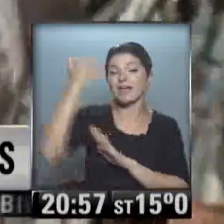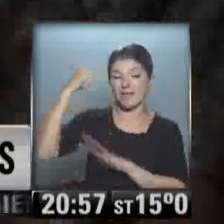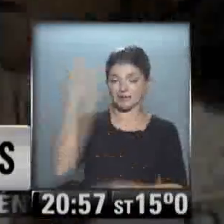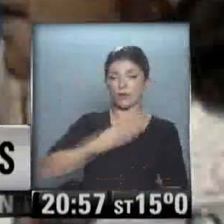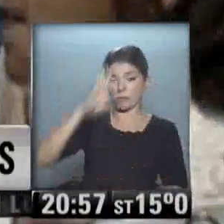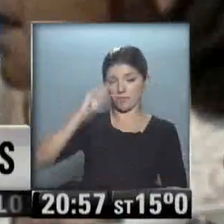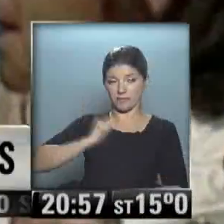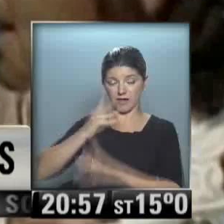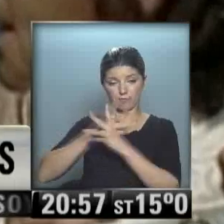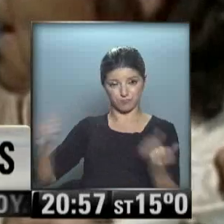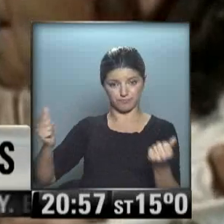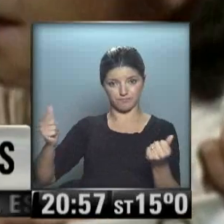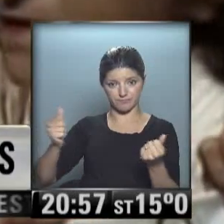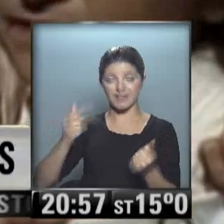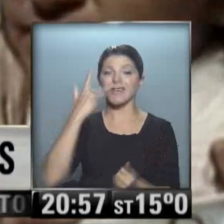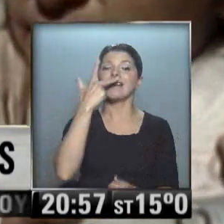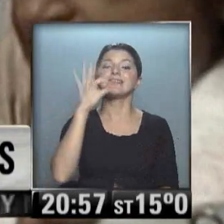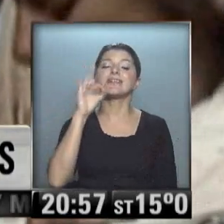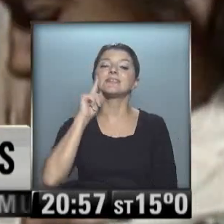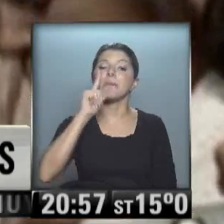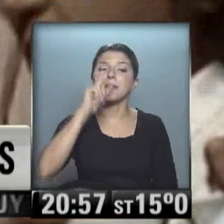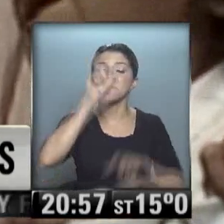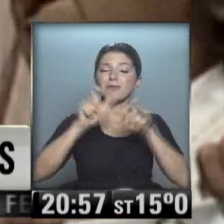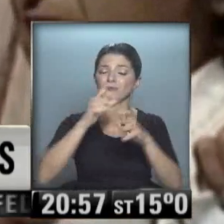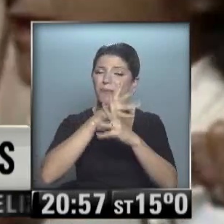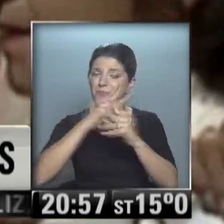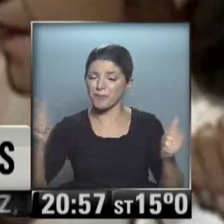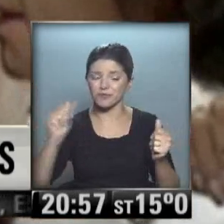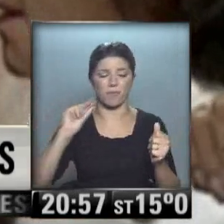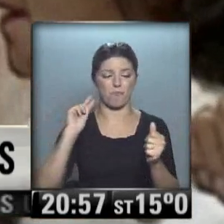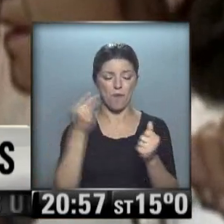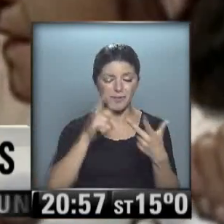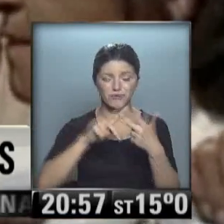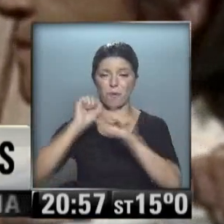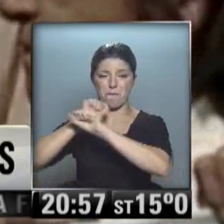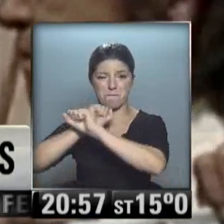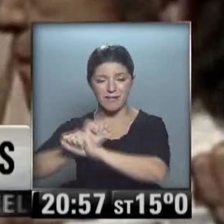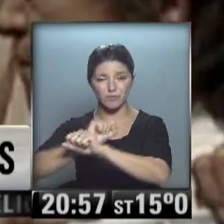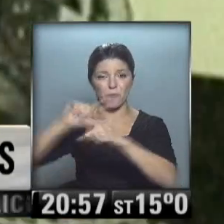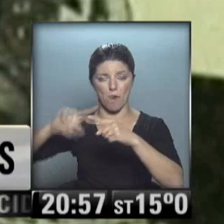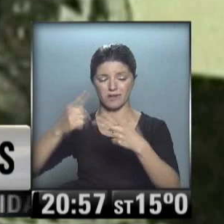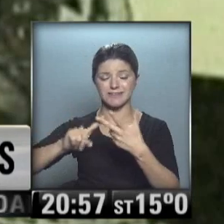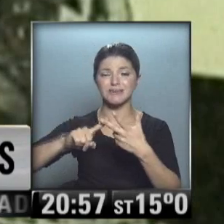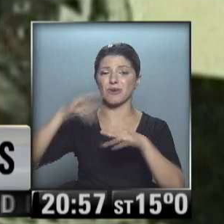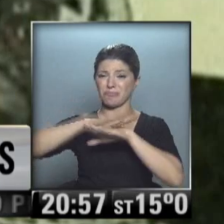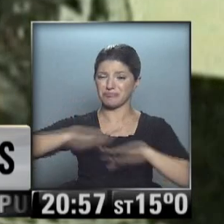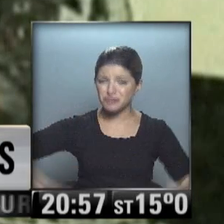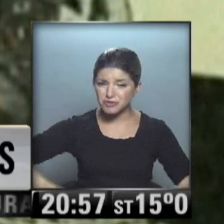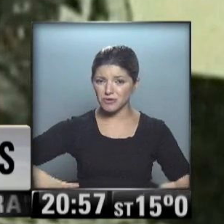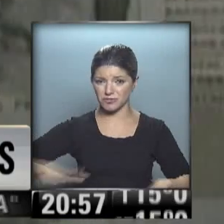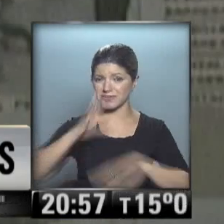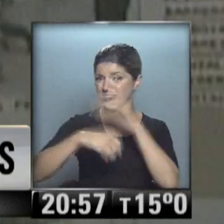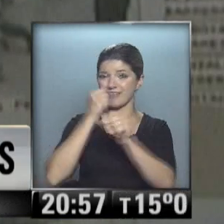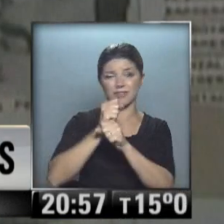Estado. 30.000 desaparecidos, muertos, presos políticos, niños que todavía